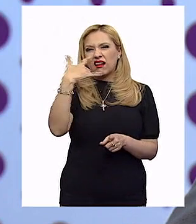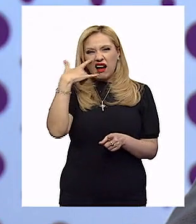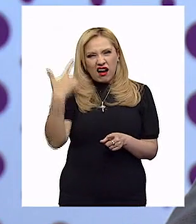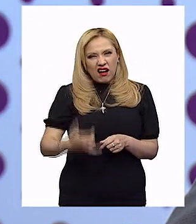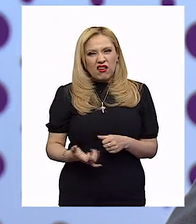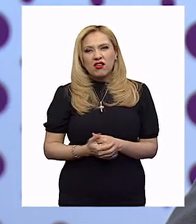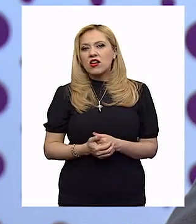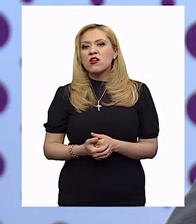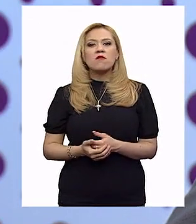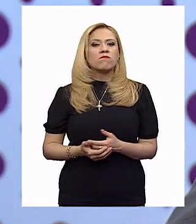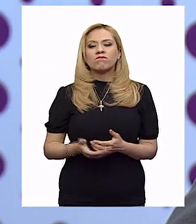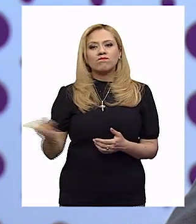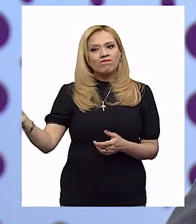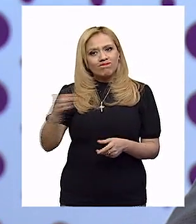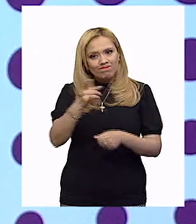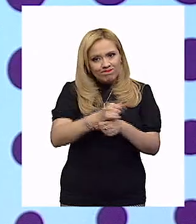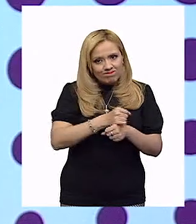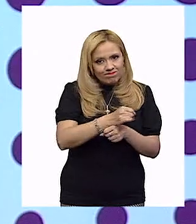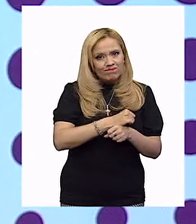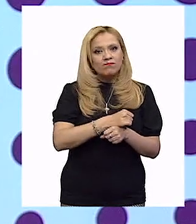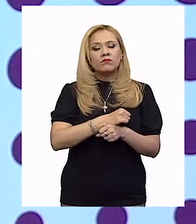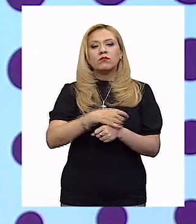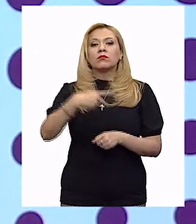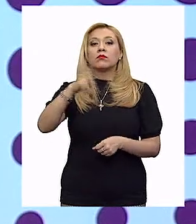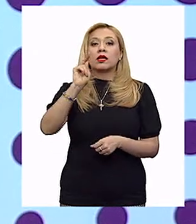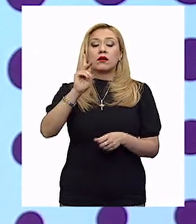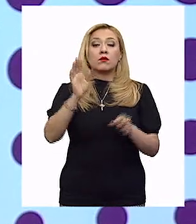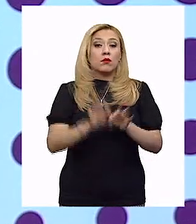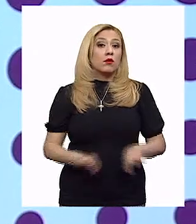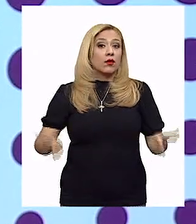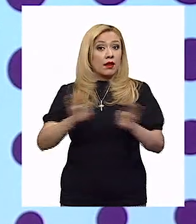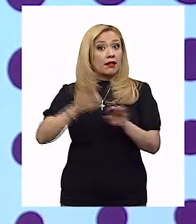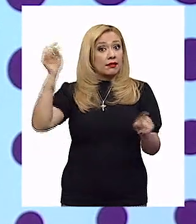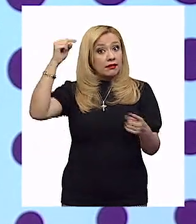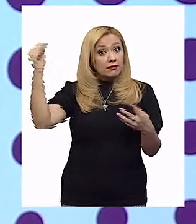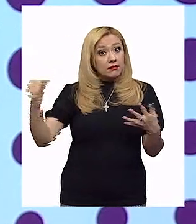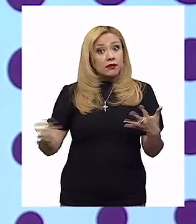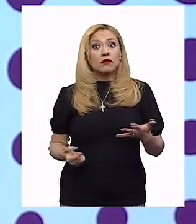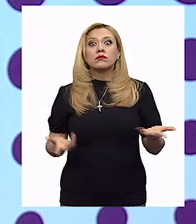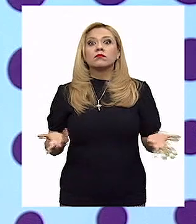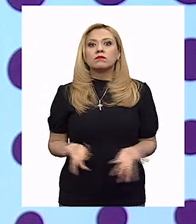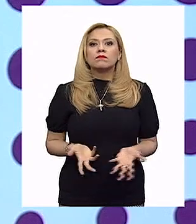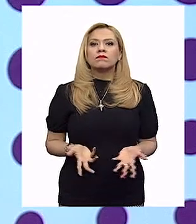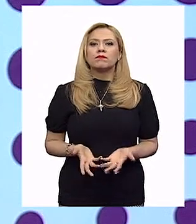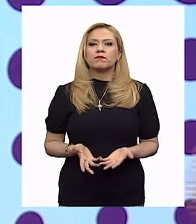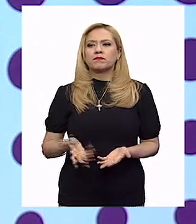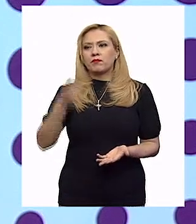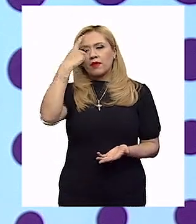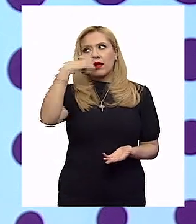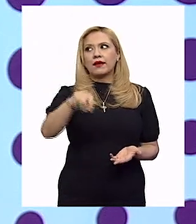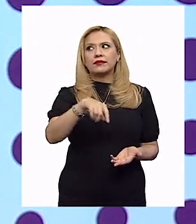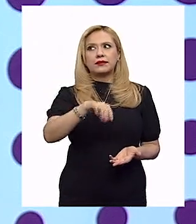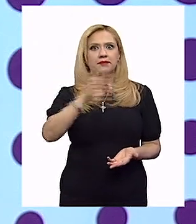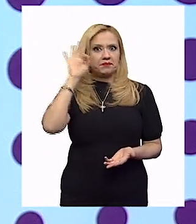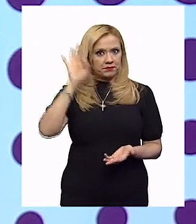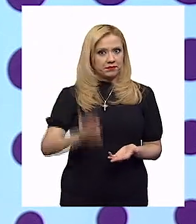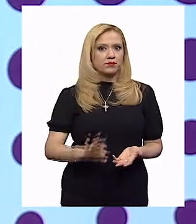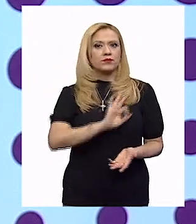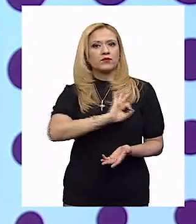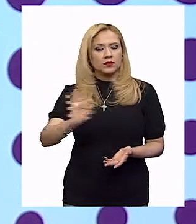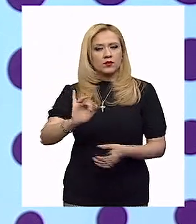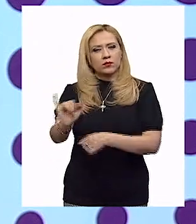raras, alguien investíguelo. Sino que lo más importante dentro de estos mecanismos, para que tengan un cauce final